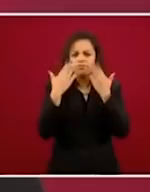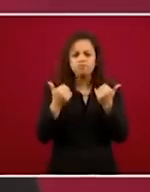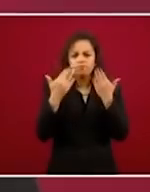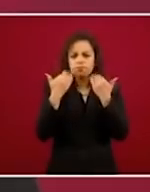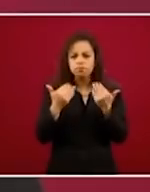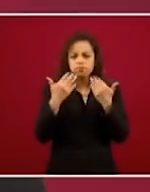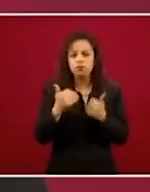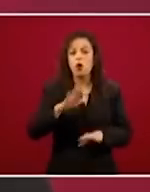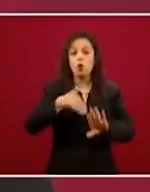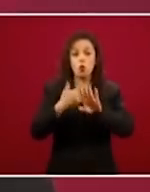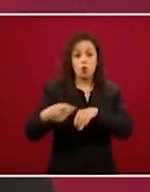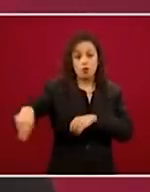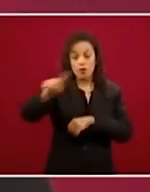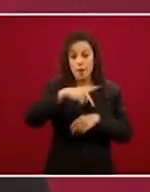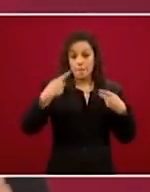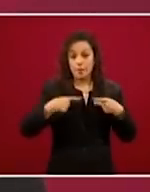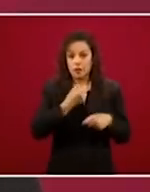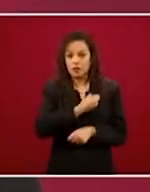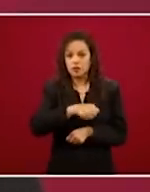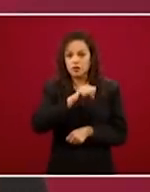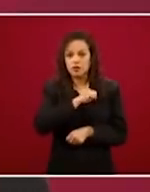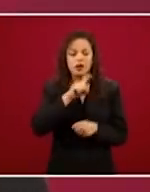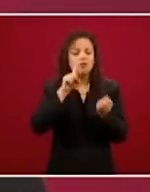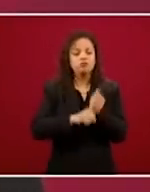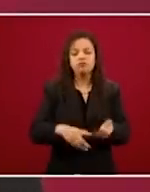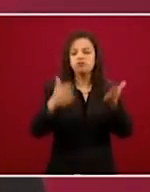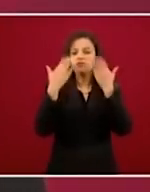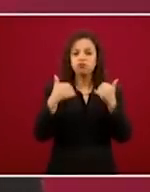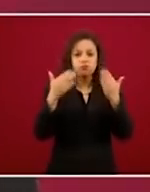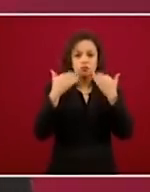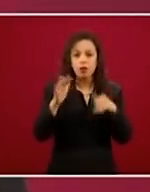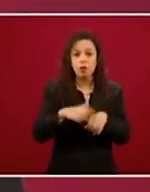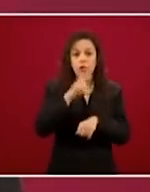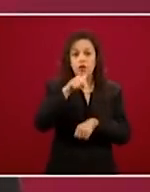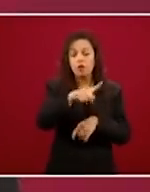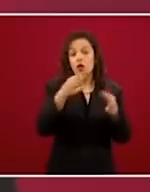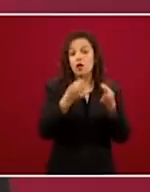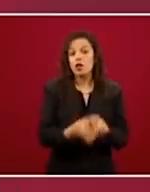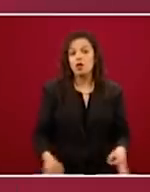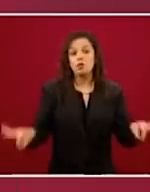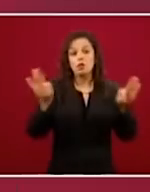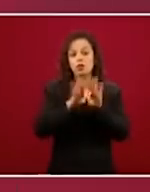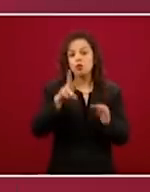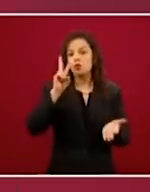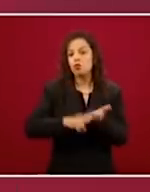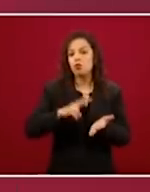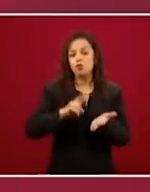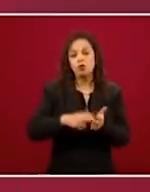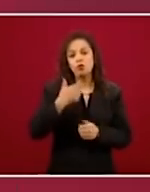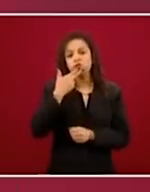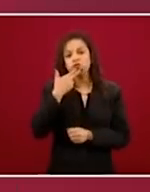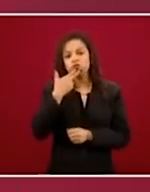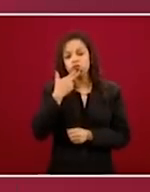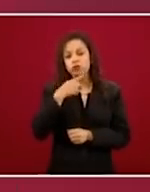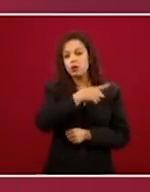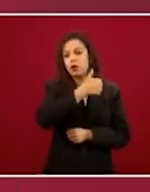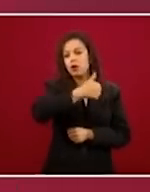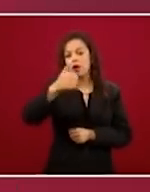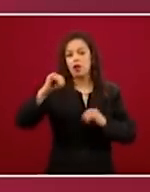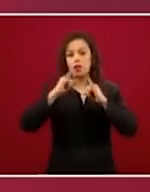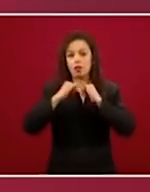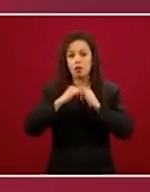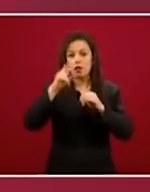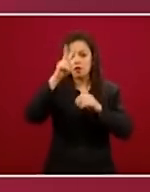son extremamente importantes son la esencia son el corazón de las instituciones les tenemos enorme respeto somos